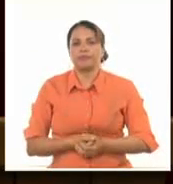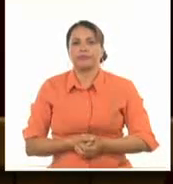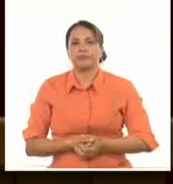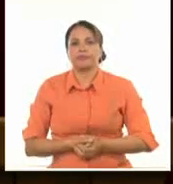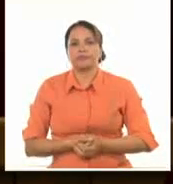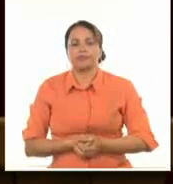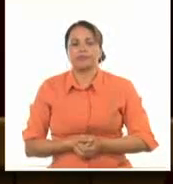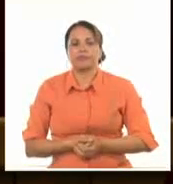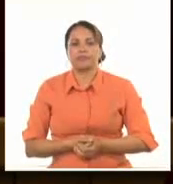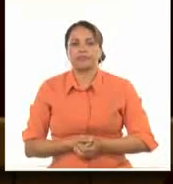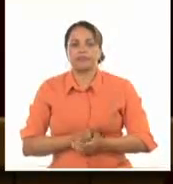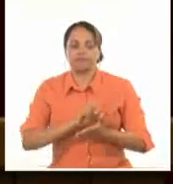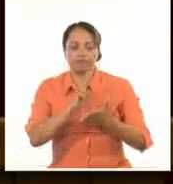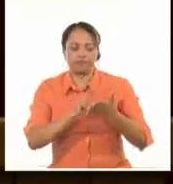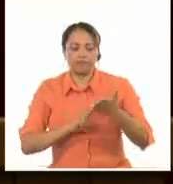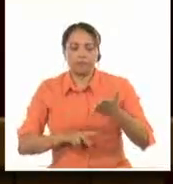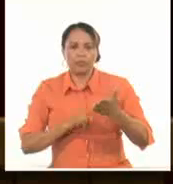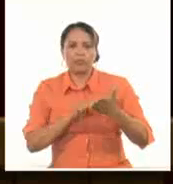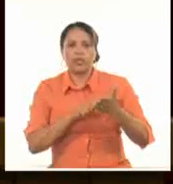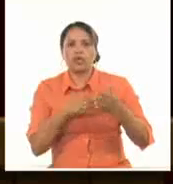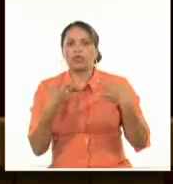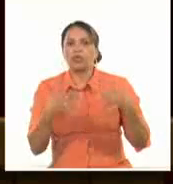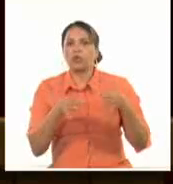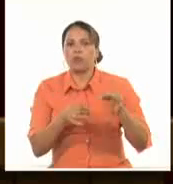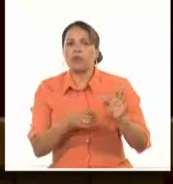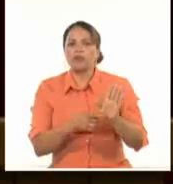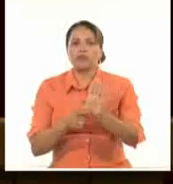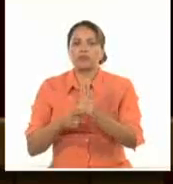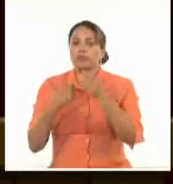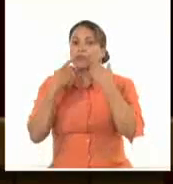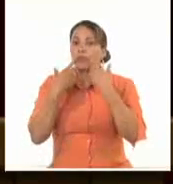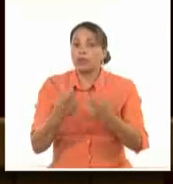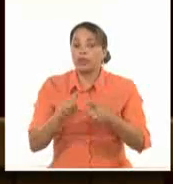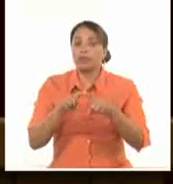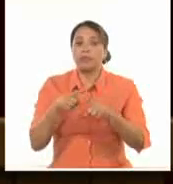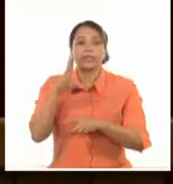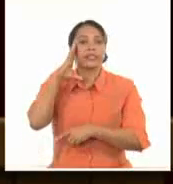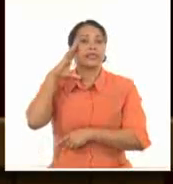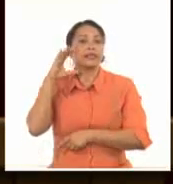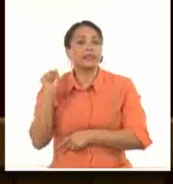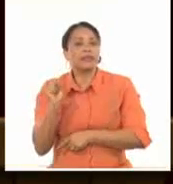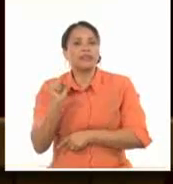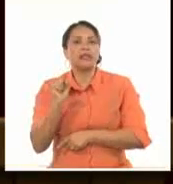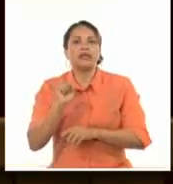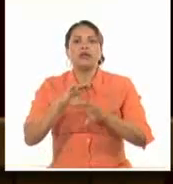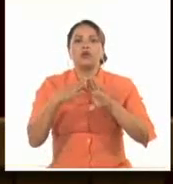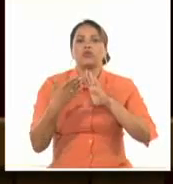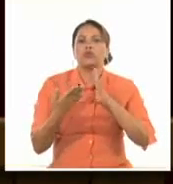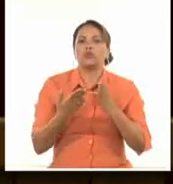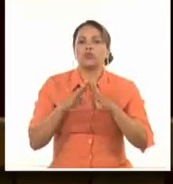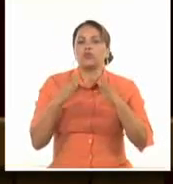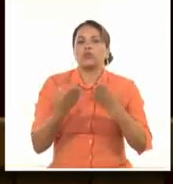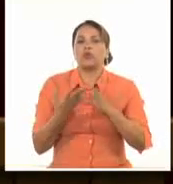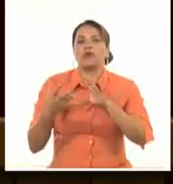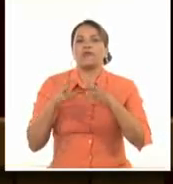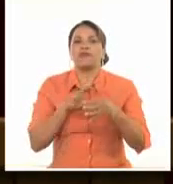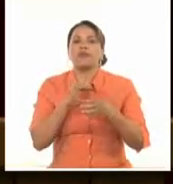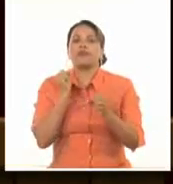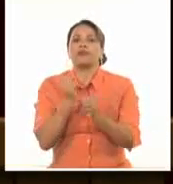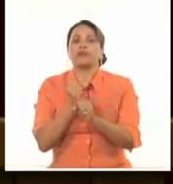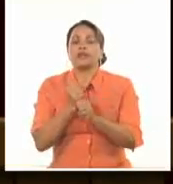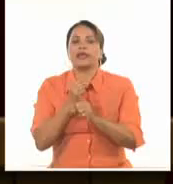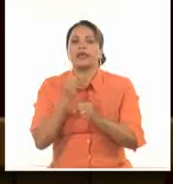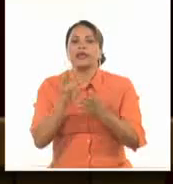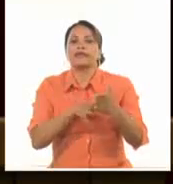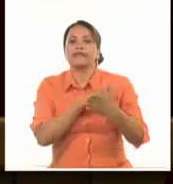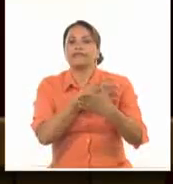recientemente se dio a conocer un documento de extraordinaria importancia para comprender las estrategias actuales del gobierno de los Estados Unidos